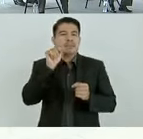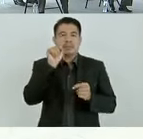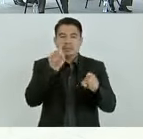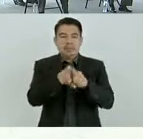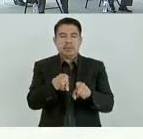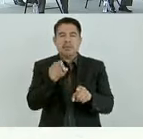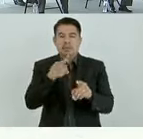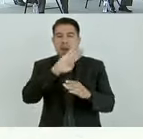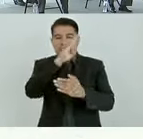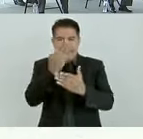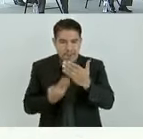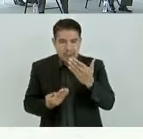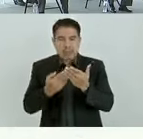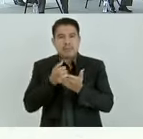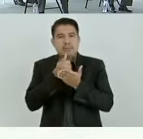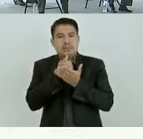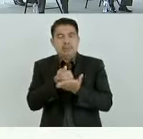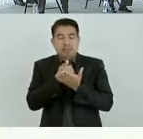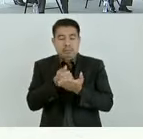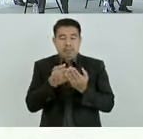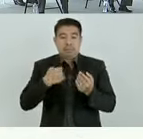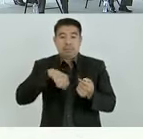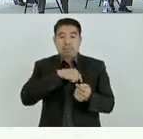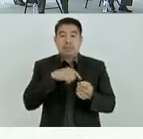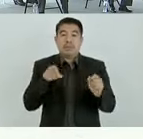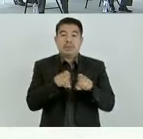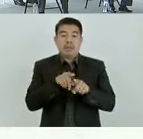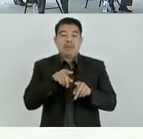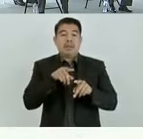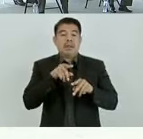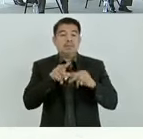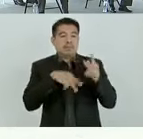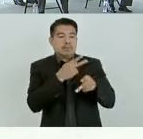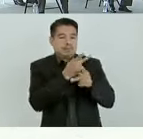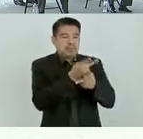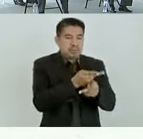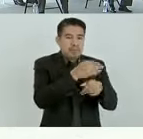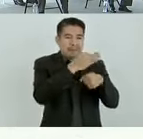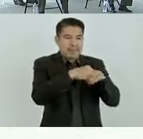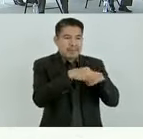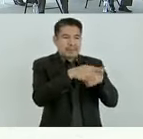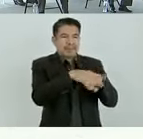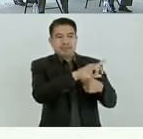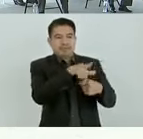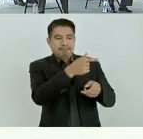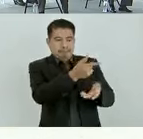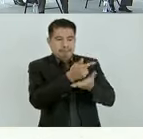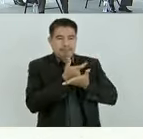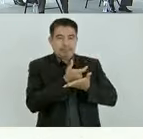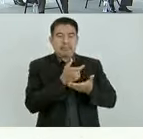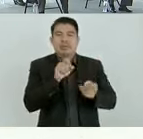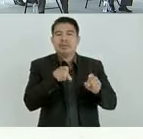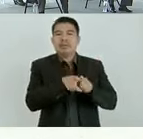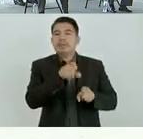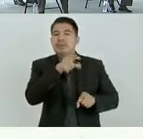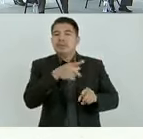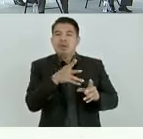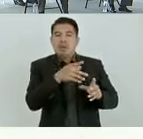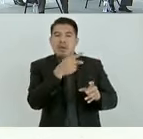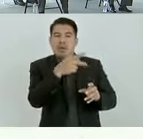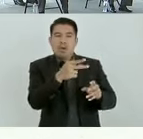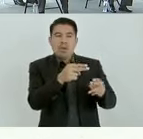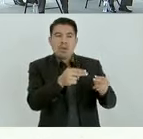iniciar un programa emergente de créditos para salvar a